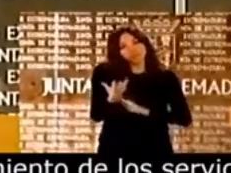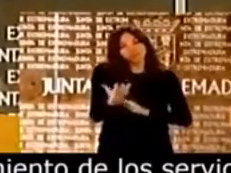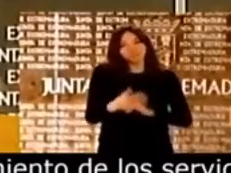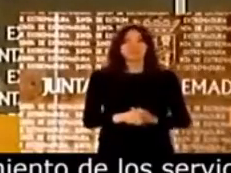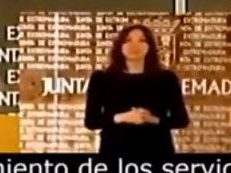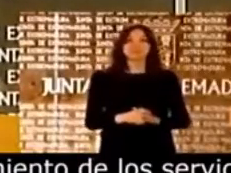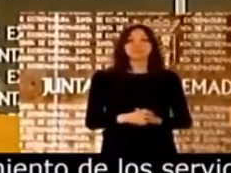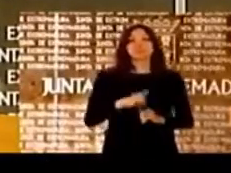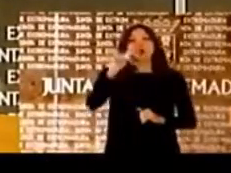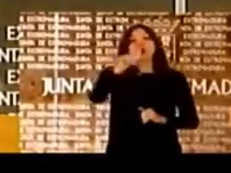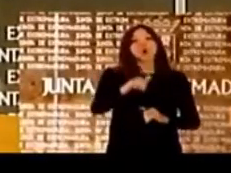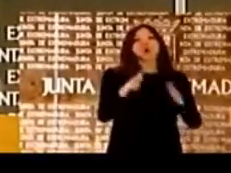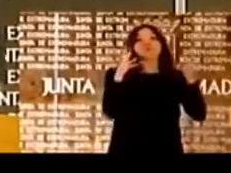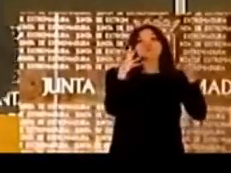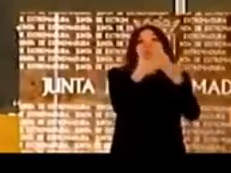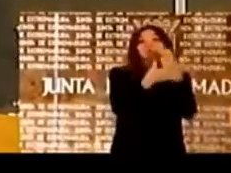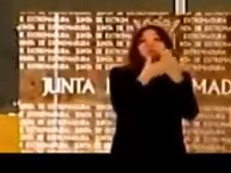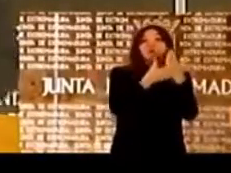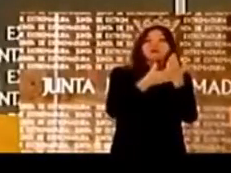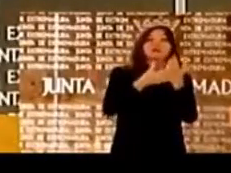Hemos aprobado hoy un decreto ley